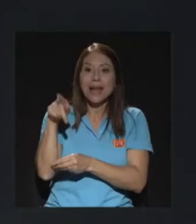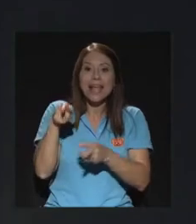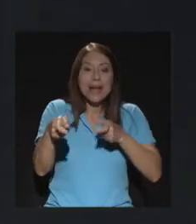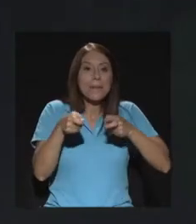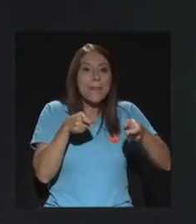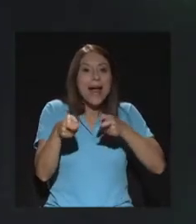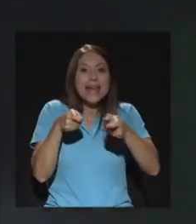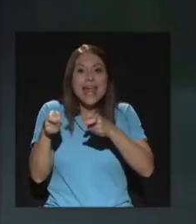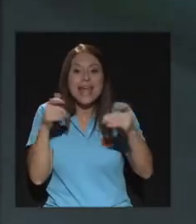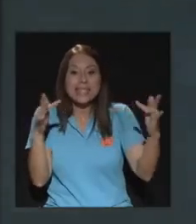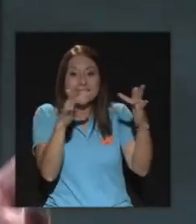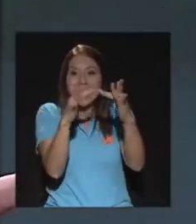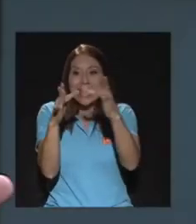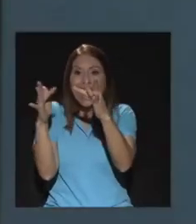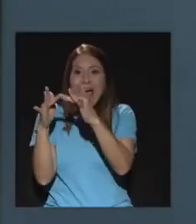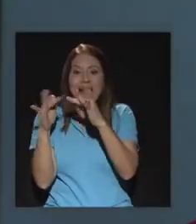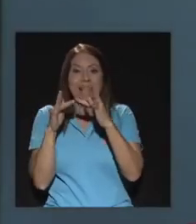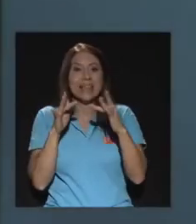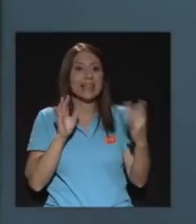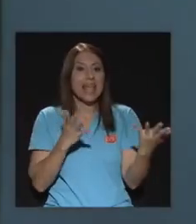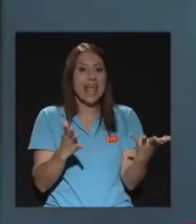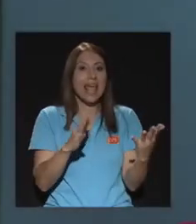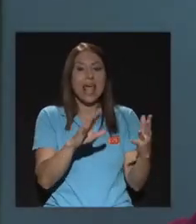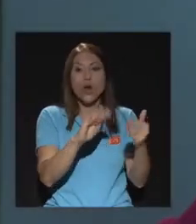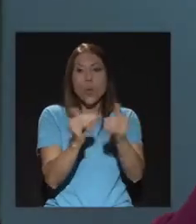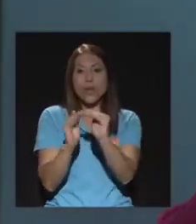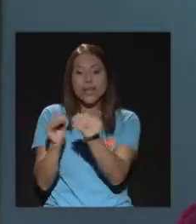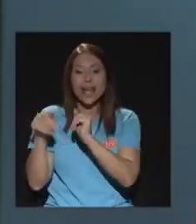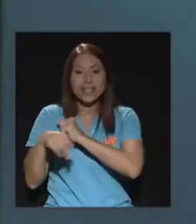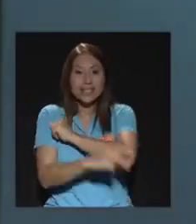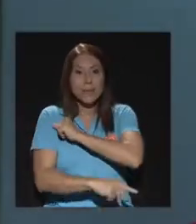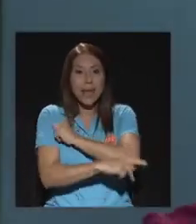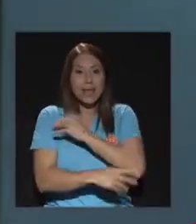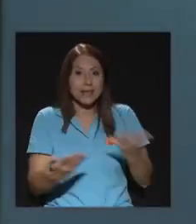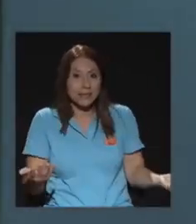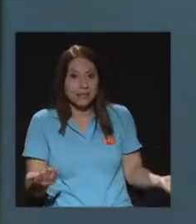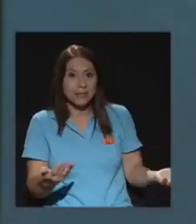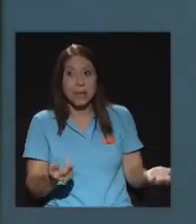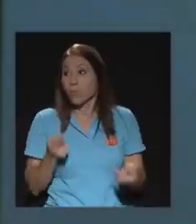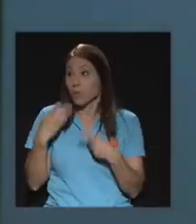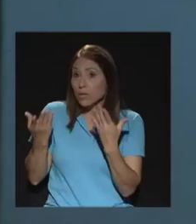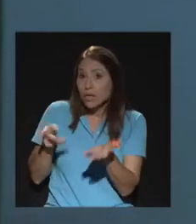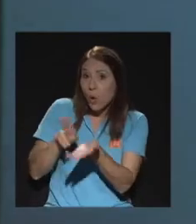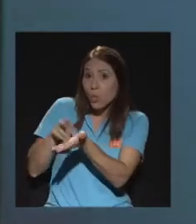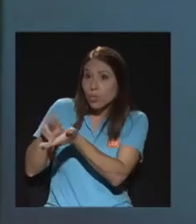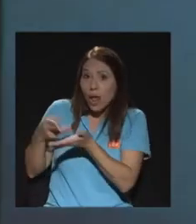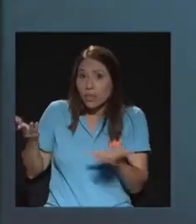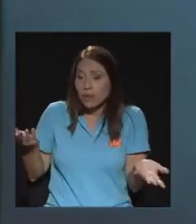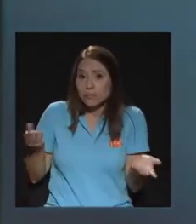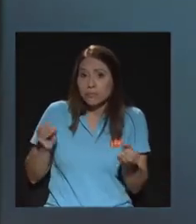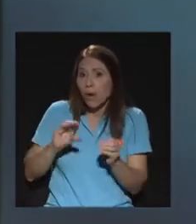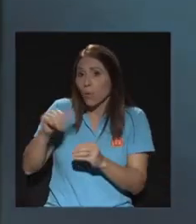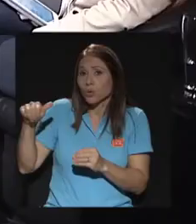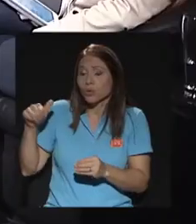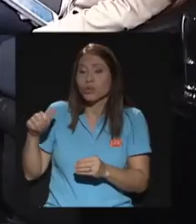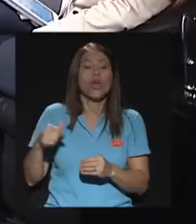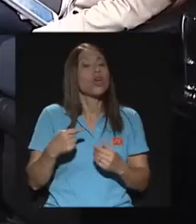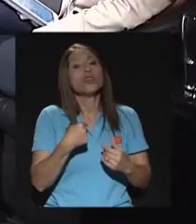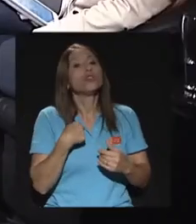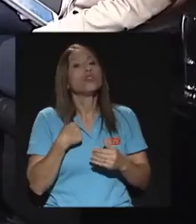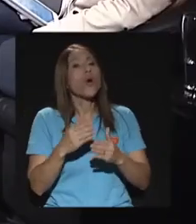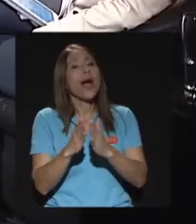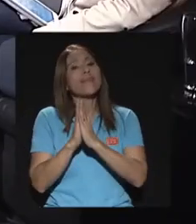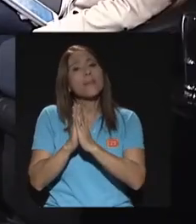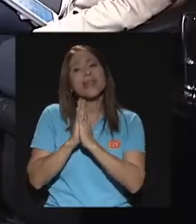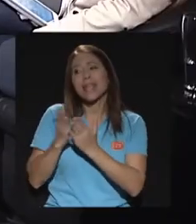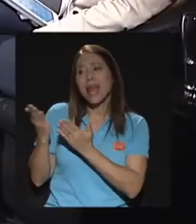comunitarias de este país o de emisoras privadas. Doña Giselle, o sea, yo le trataba de pedir a don Antonio una